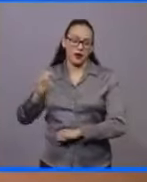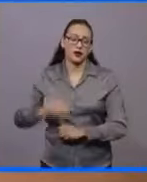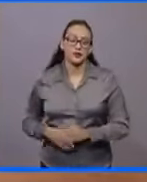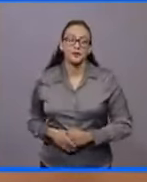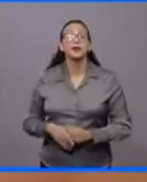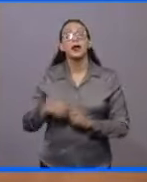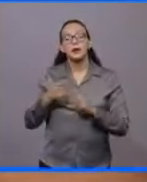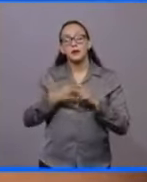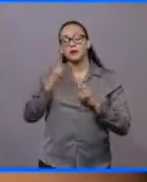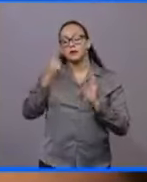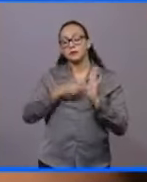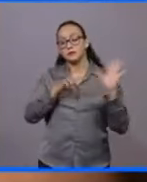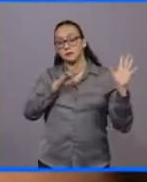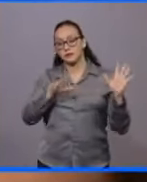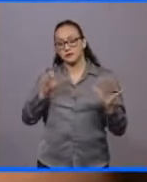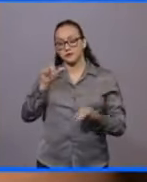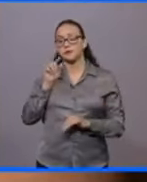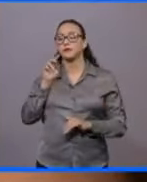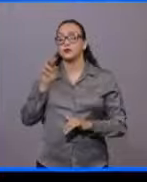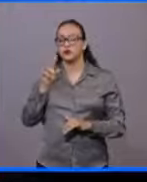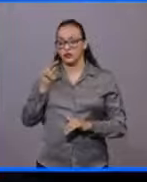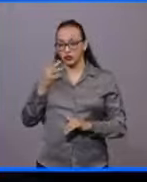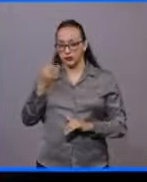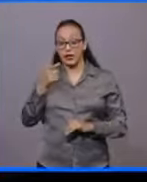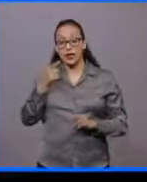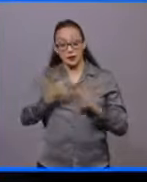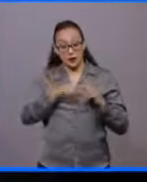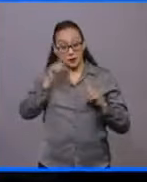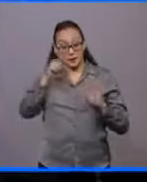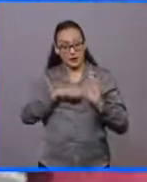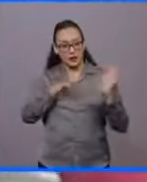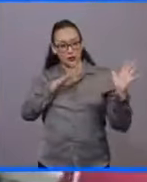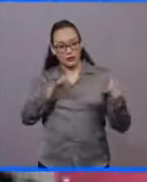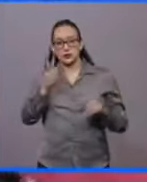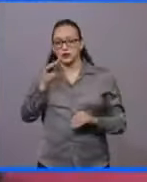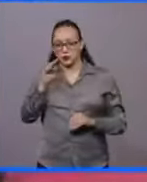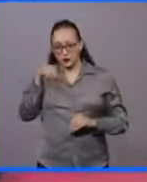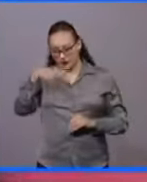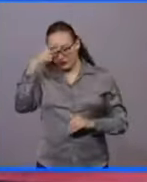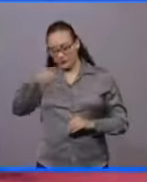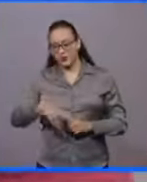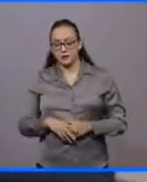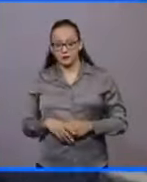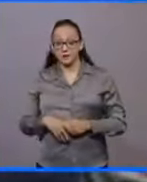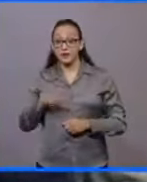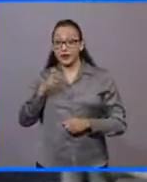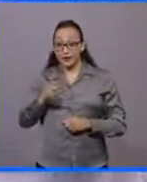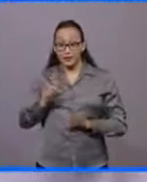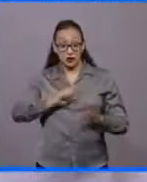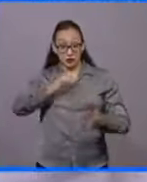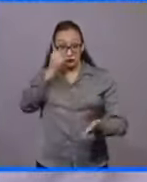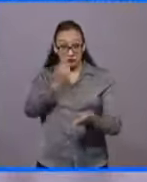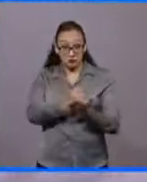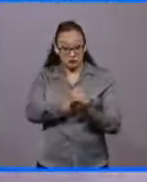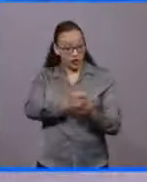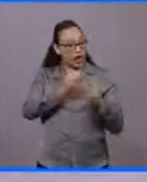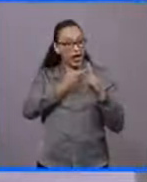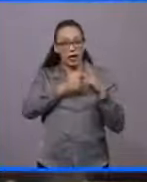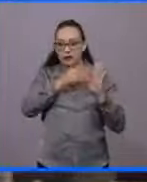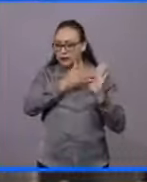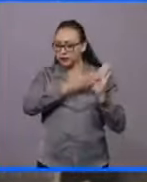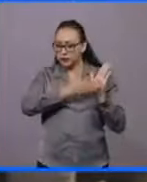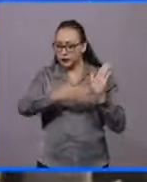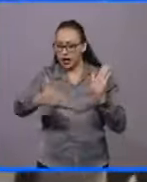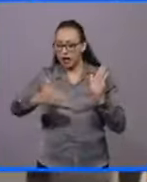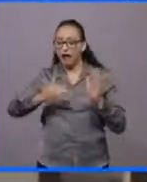en 1989 y a la que México se adhirió en 1990, misma que una vez que comienza a implementarse se